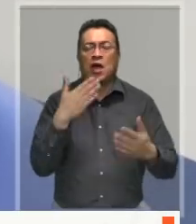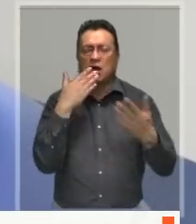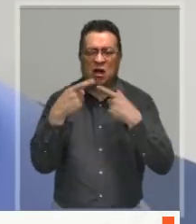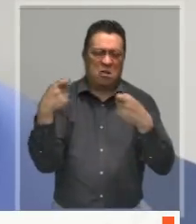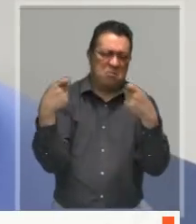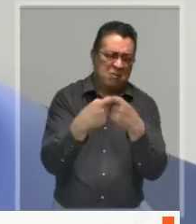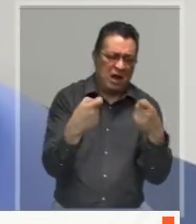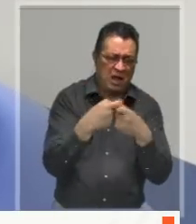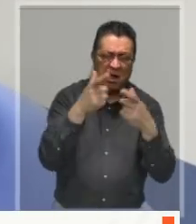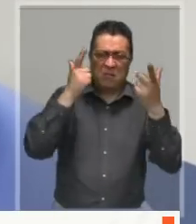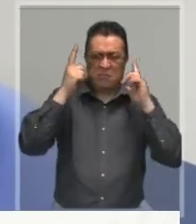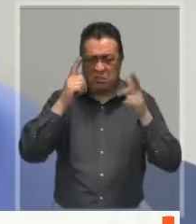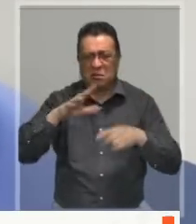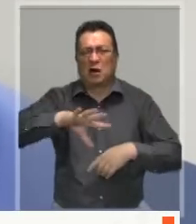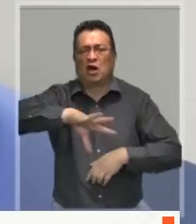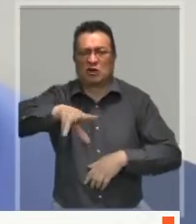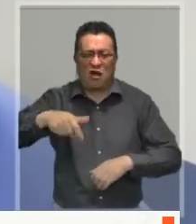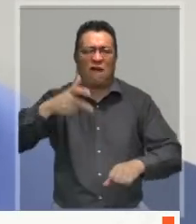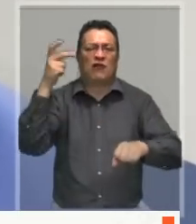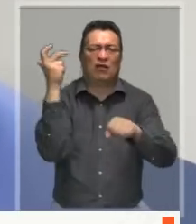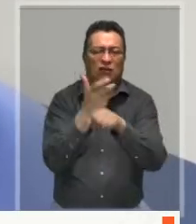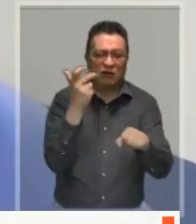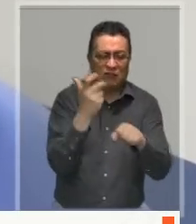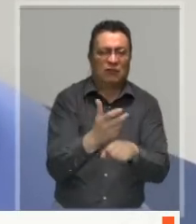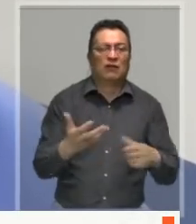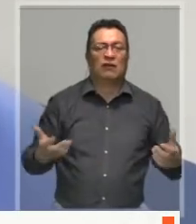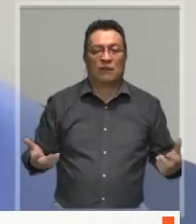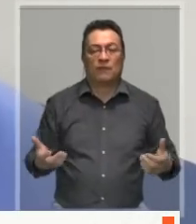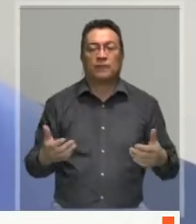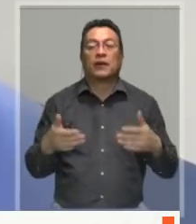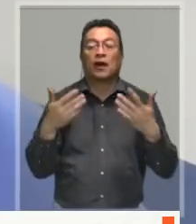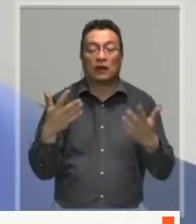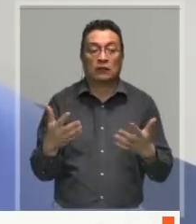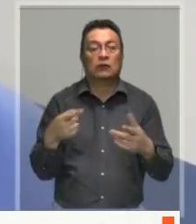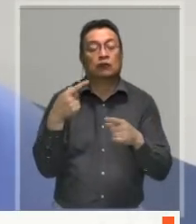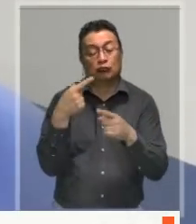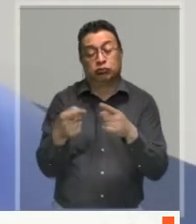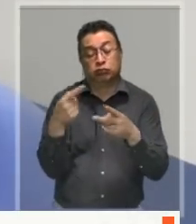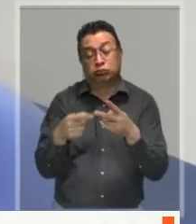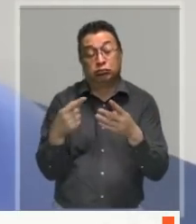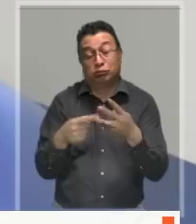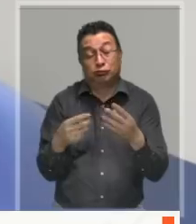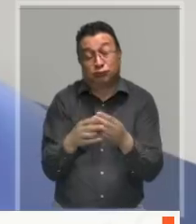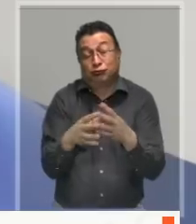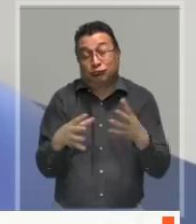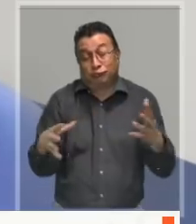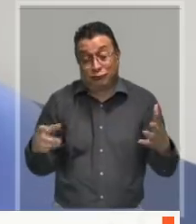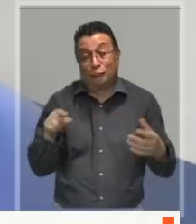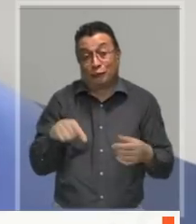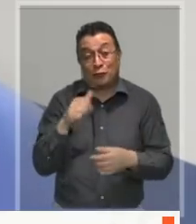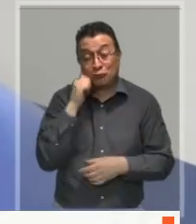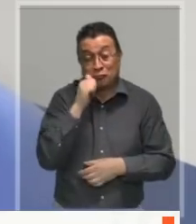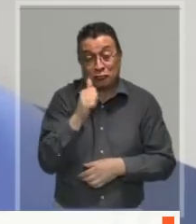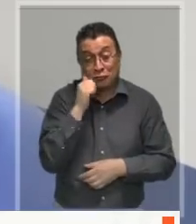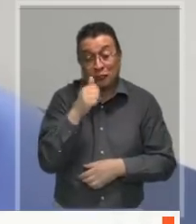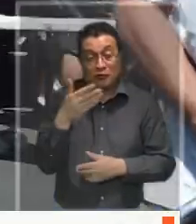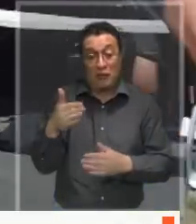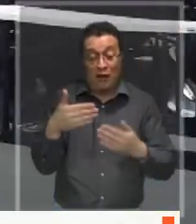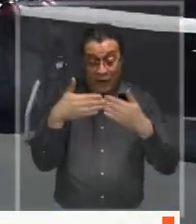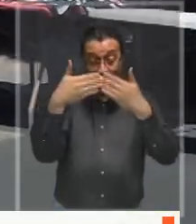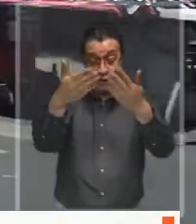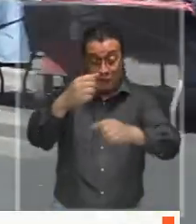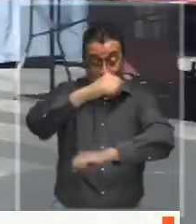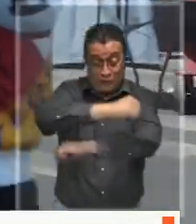Discusiones, peleas, robos, asalto y entre otras varias que suceden acá, justo fuera de la